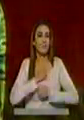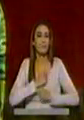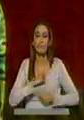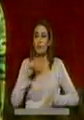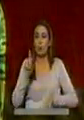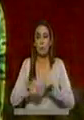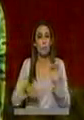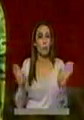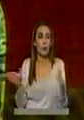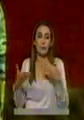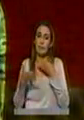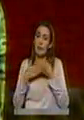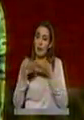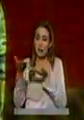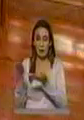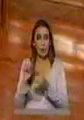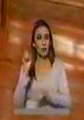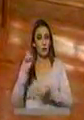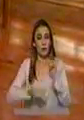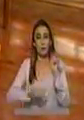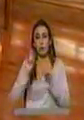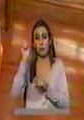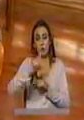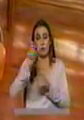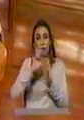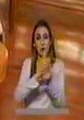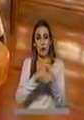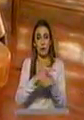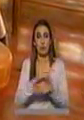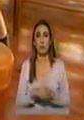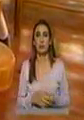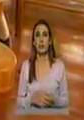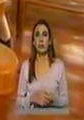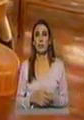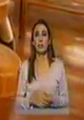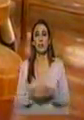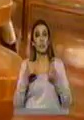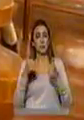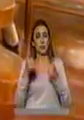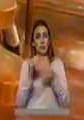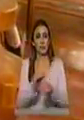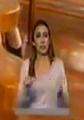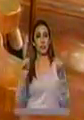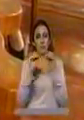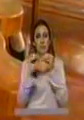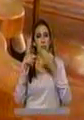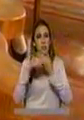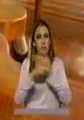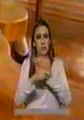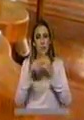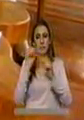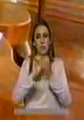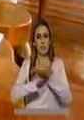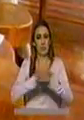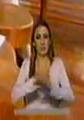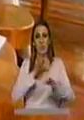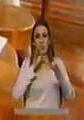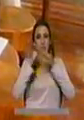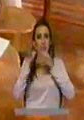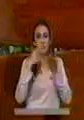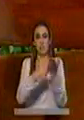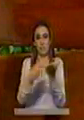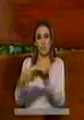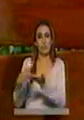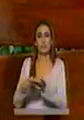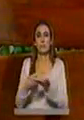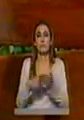cuentan con todo lo necesario para convertirse en un producto turístico. Bueno, vamos a ahondar un poco más de este tema más adelante en este mismo programa